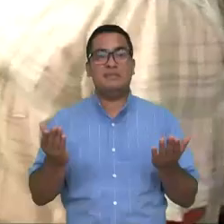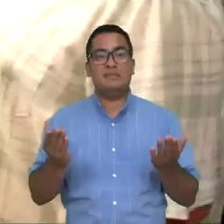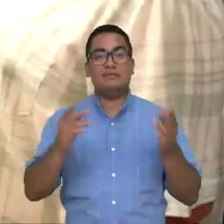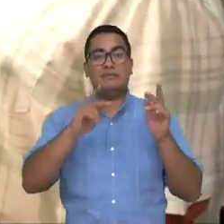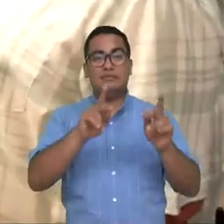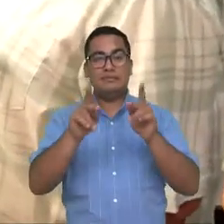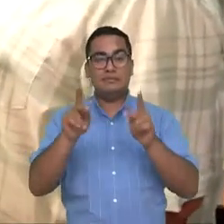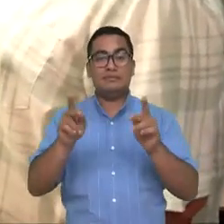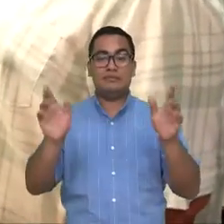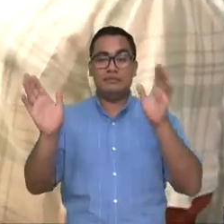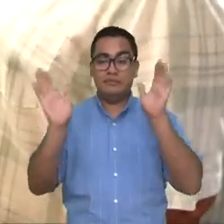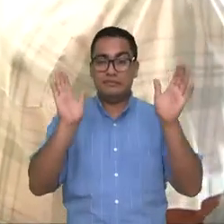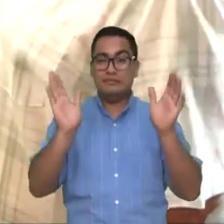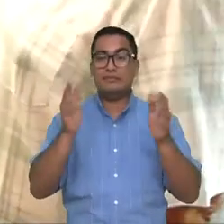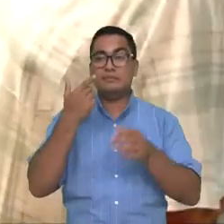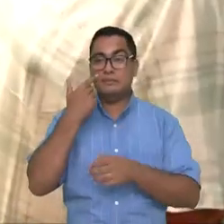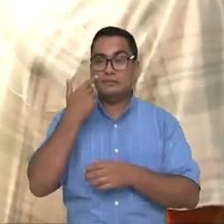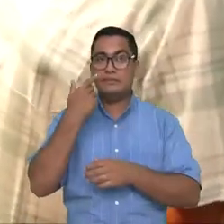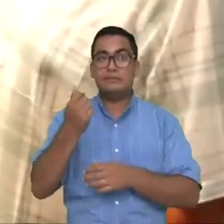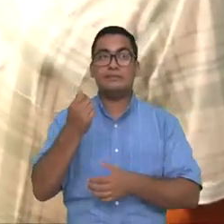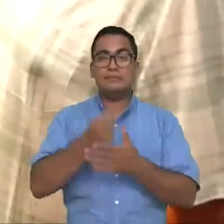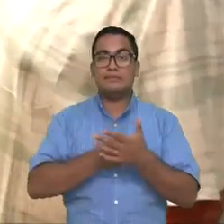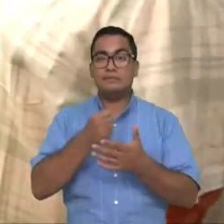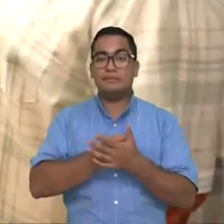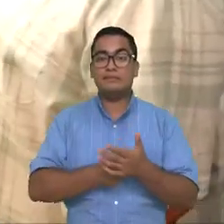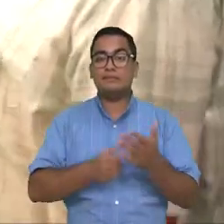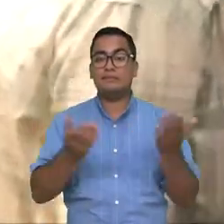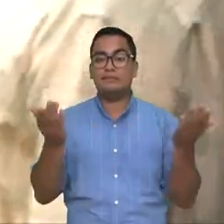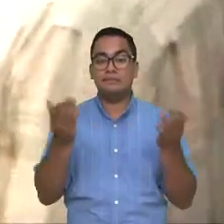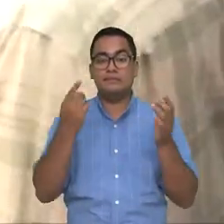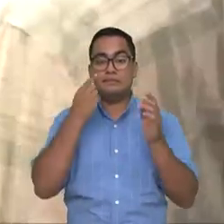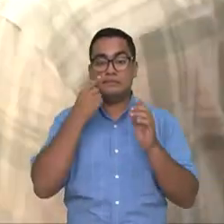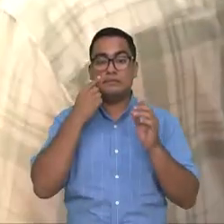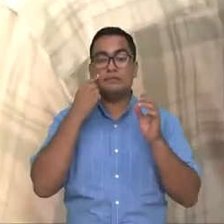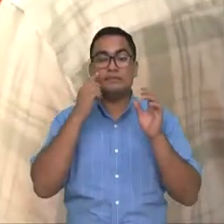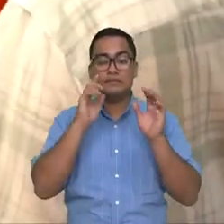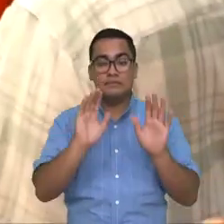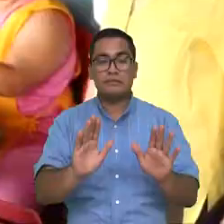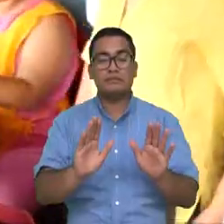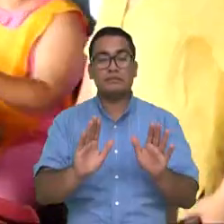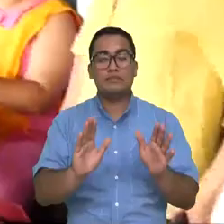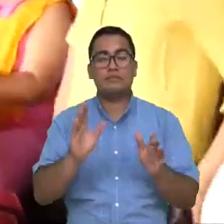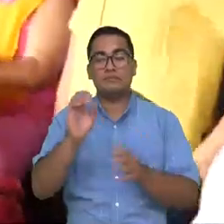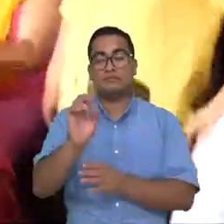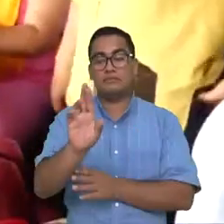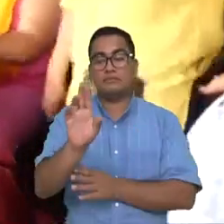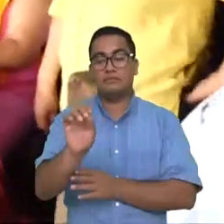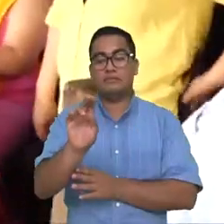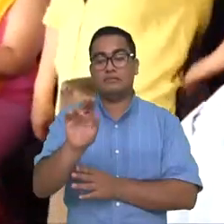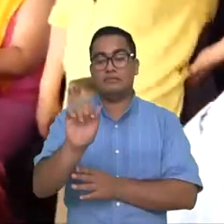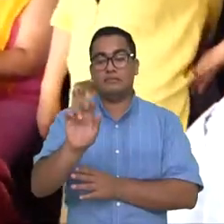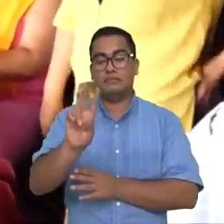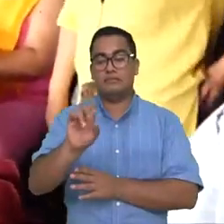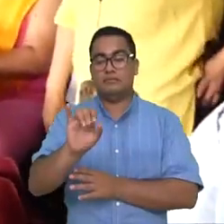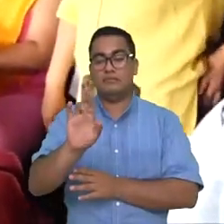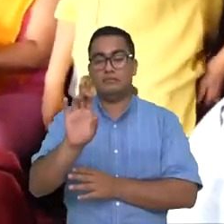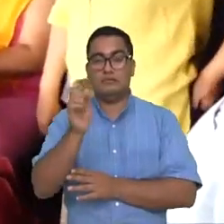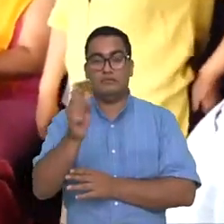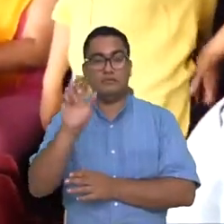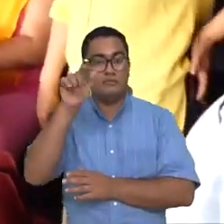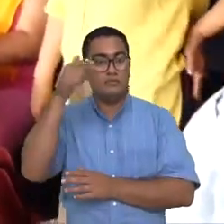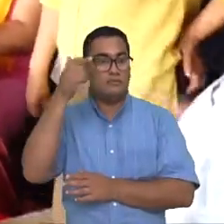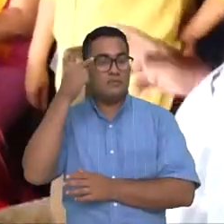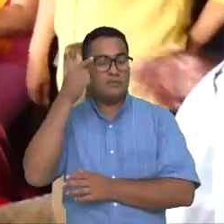comerciantes reconocieron el esfuerzo que realiza en la campaña de prevención contra el coronavirus que viene impulsando el gobierno del comandante y